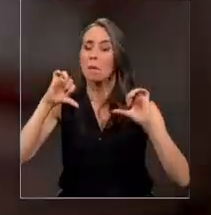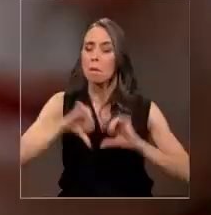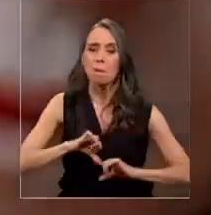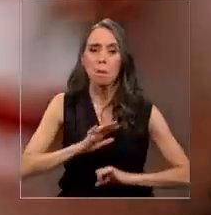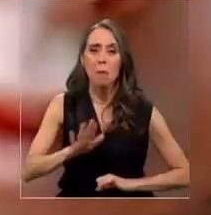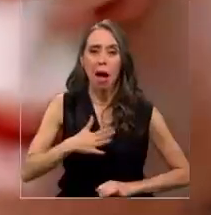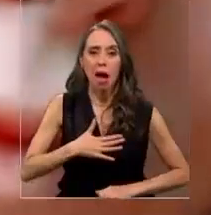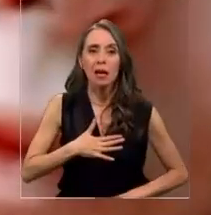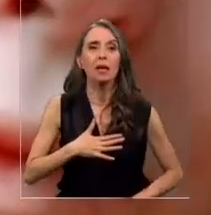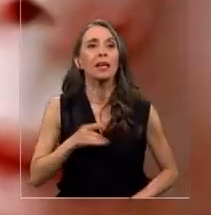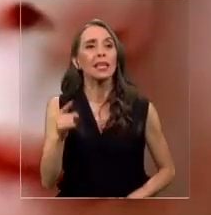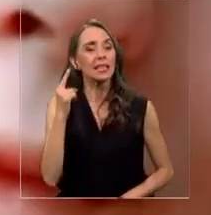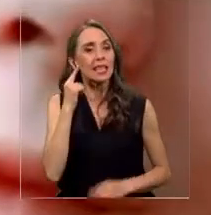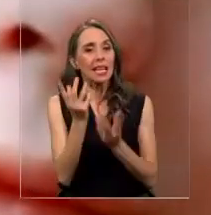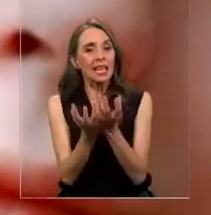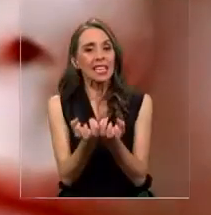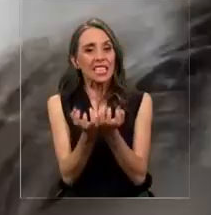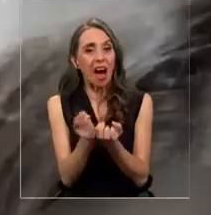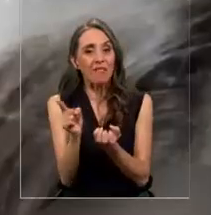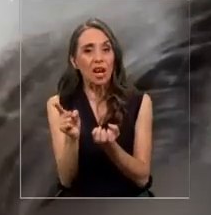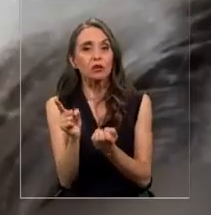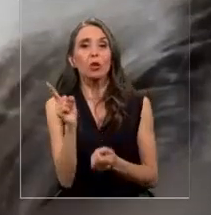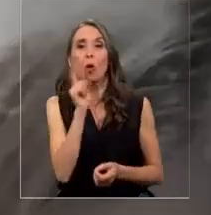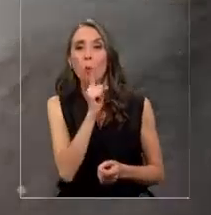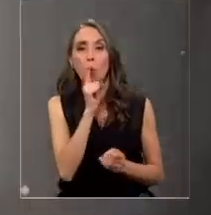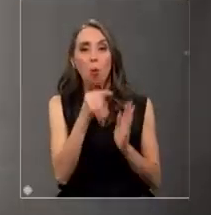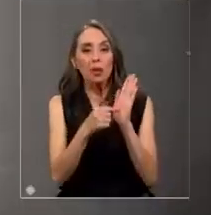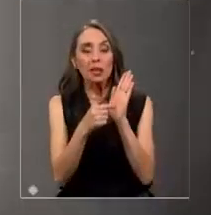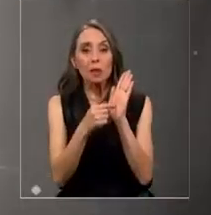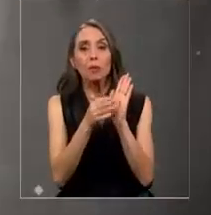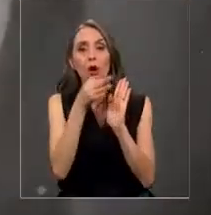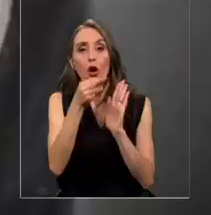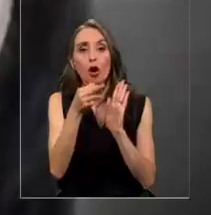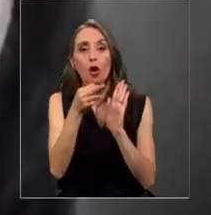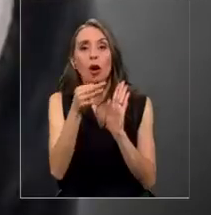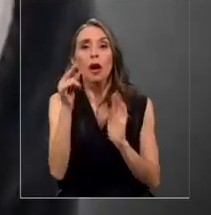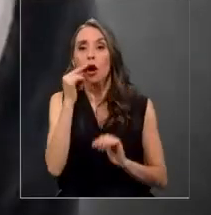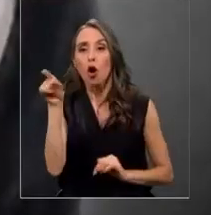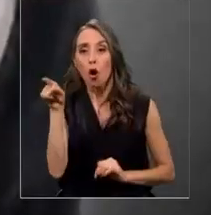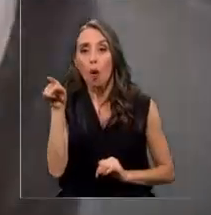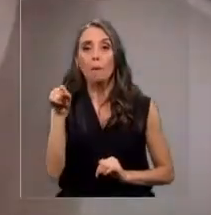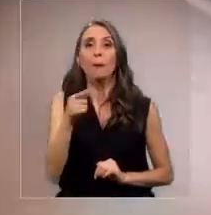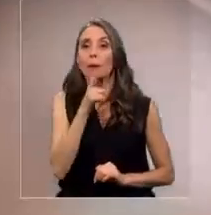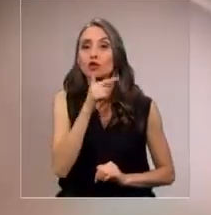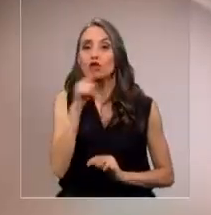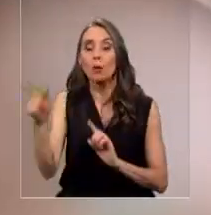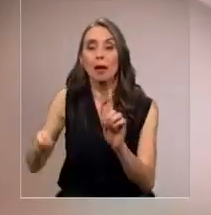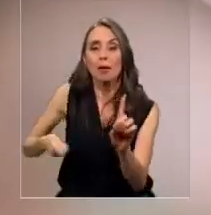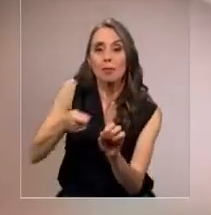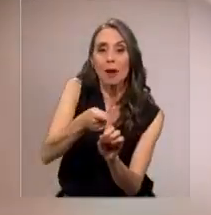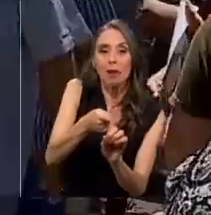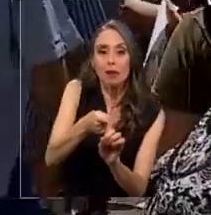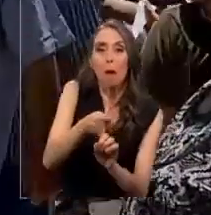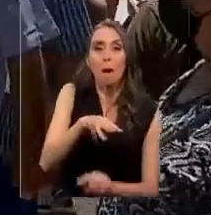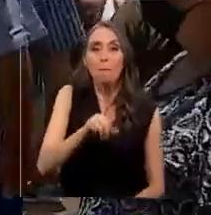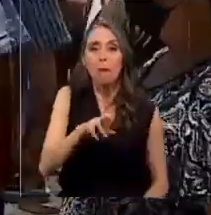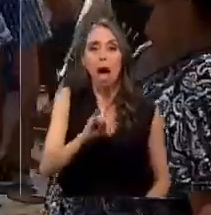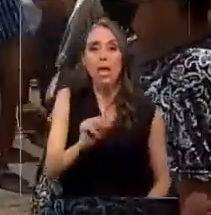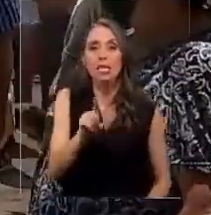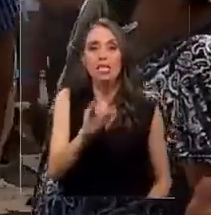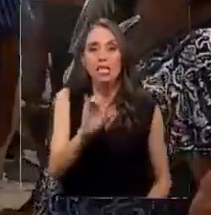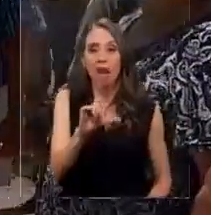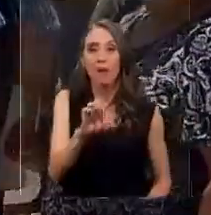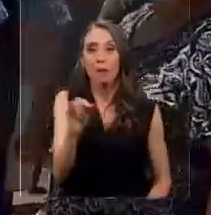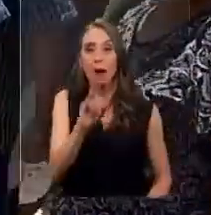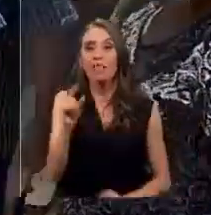mal. Estos audios son las últimas señales de vida que dio el principal sospechoso del crimen de María Isabel Pavés